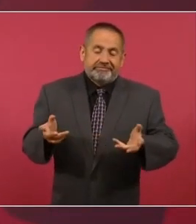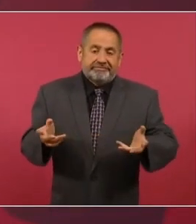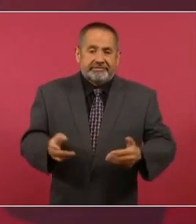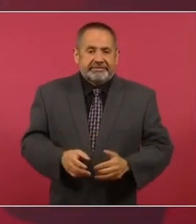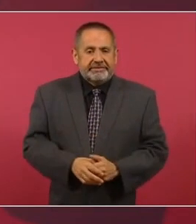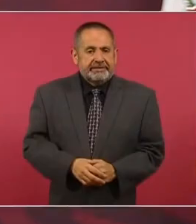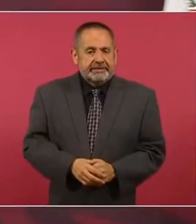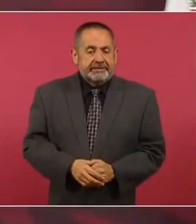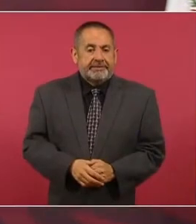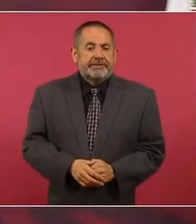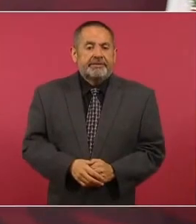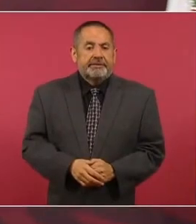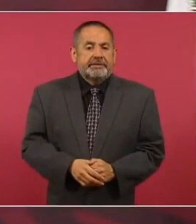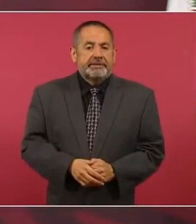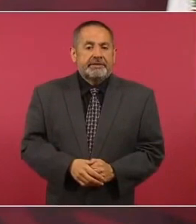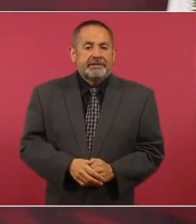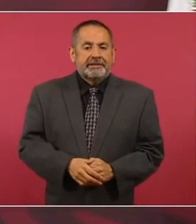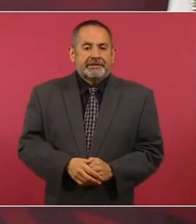Bueno,